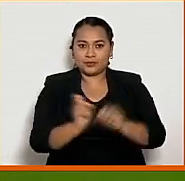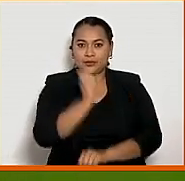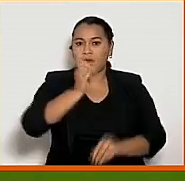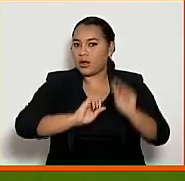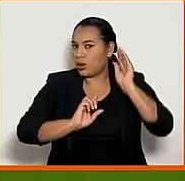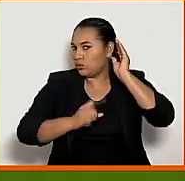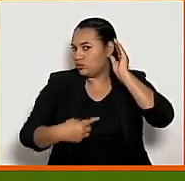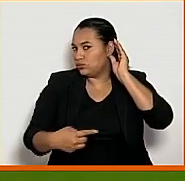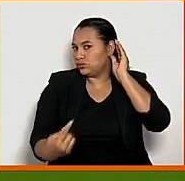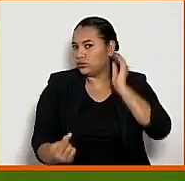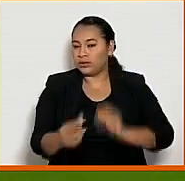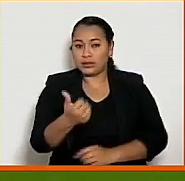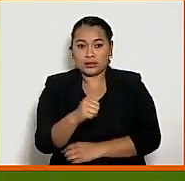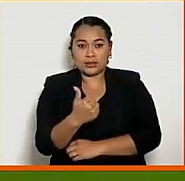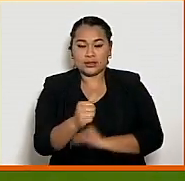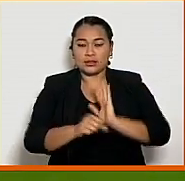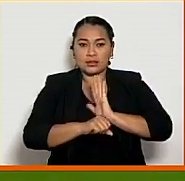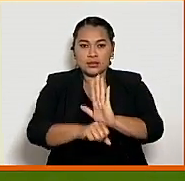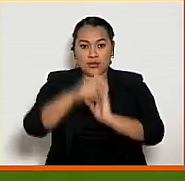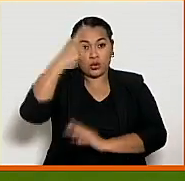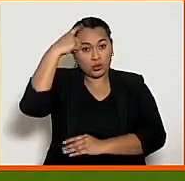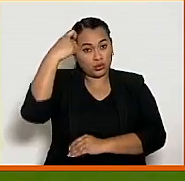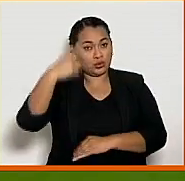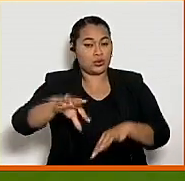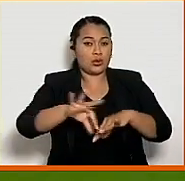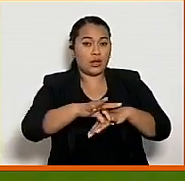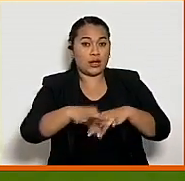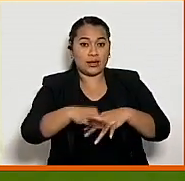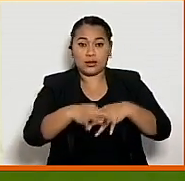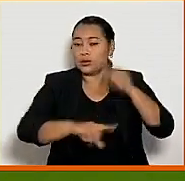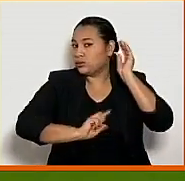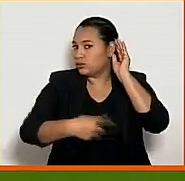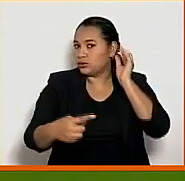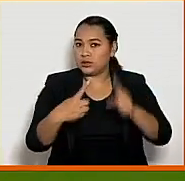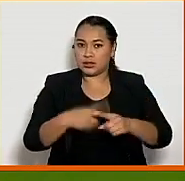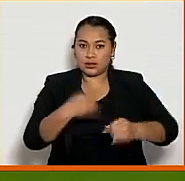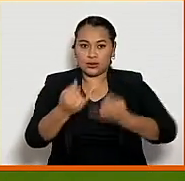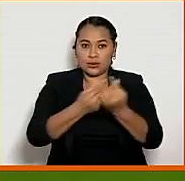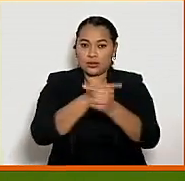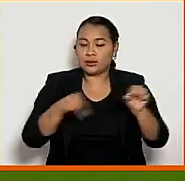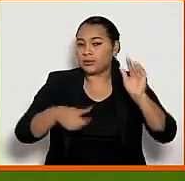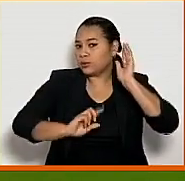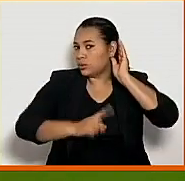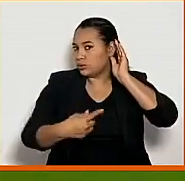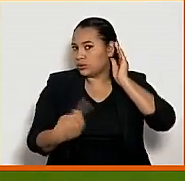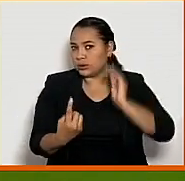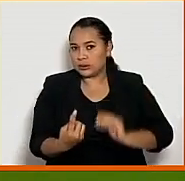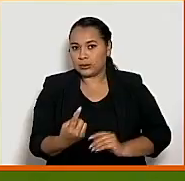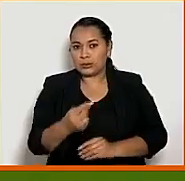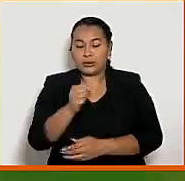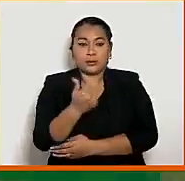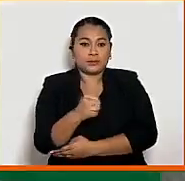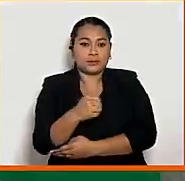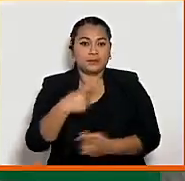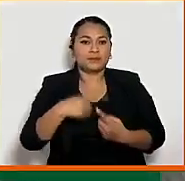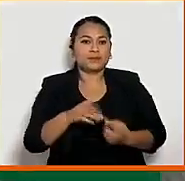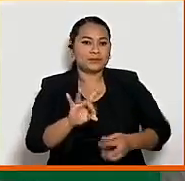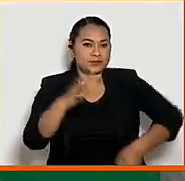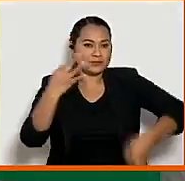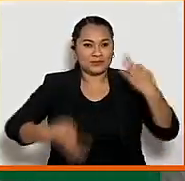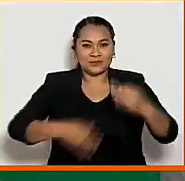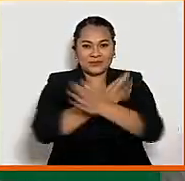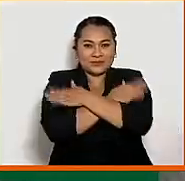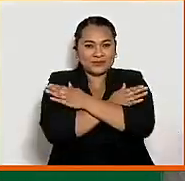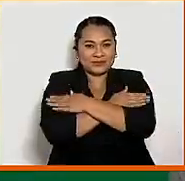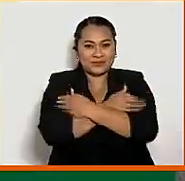el 10, con su símbolo de sueños anillo. Para MultiX, jugada gratis. Para más 1, 10 más 8. Muchas